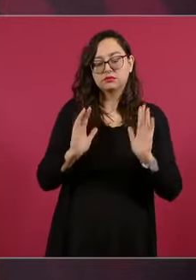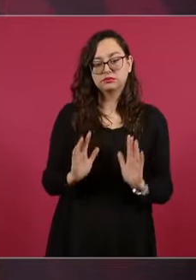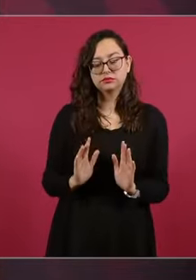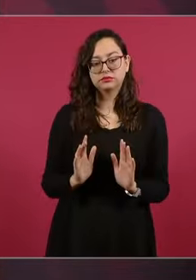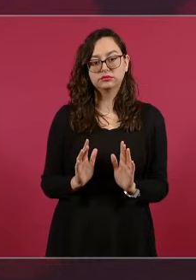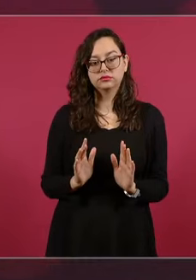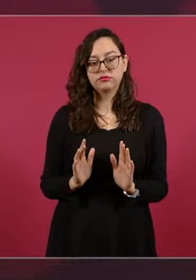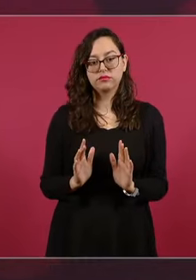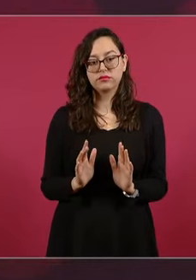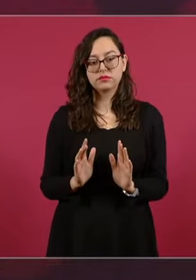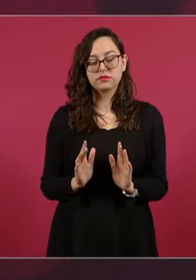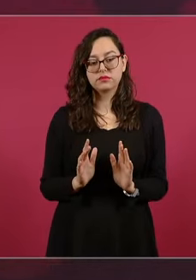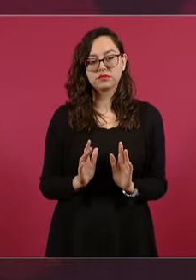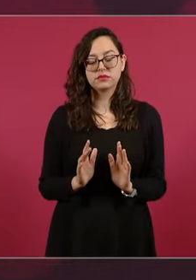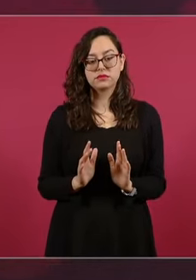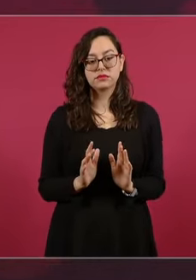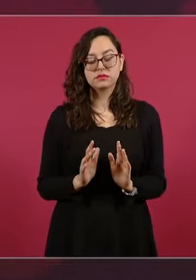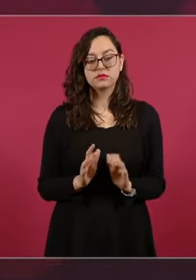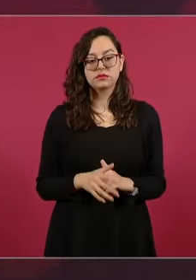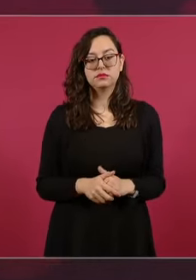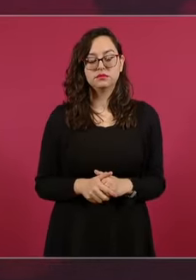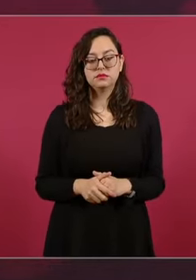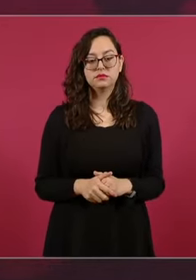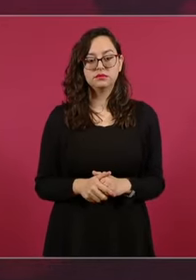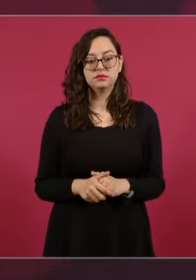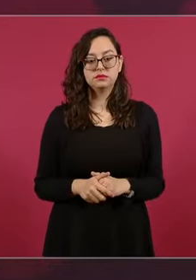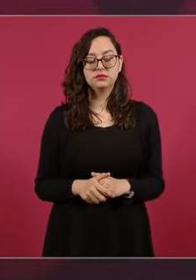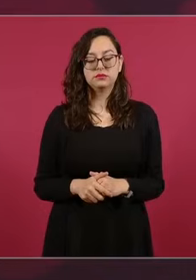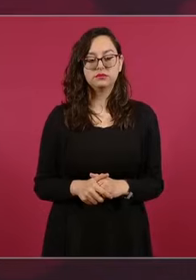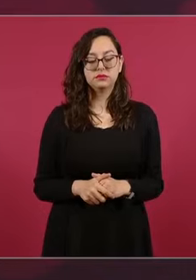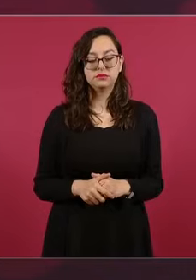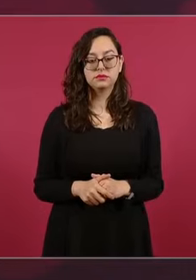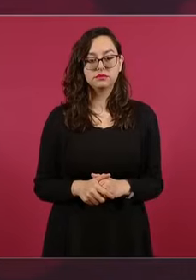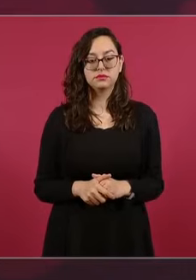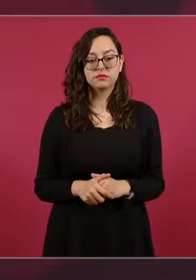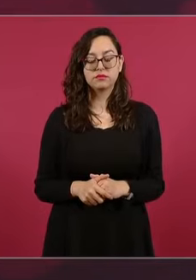Cuando se sabe de comercio,